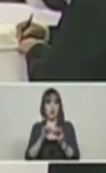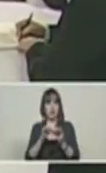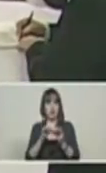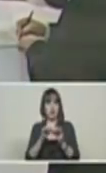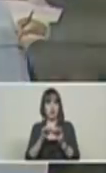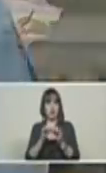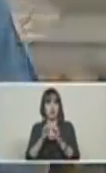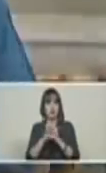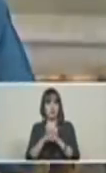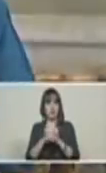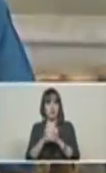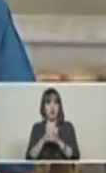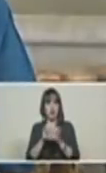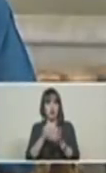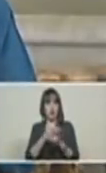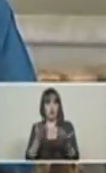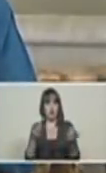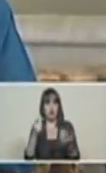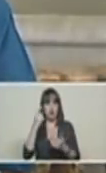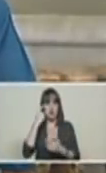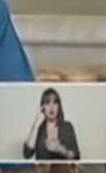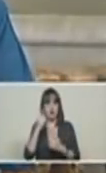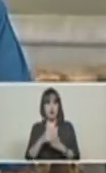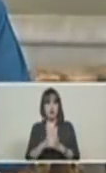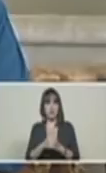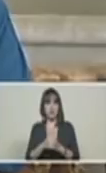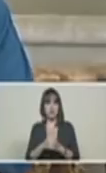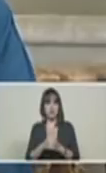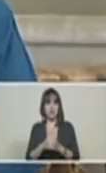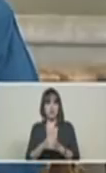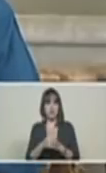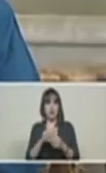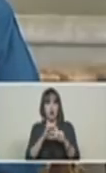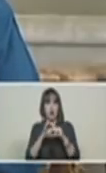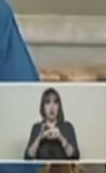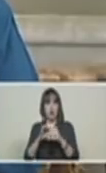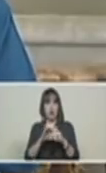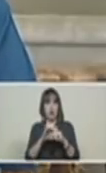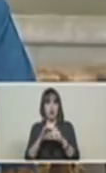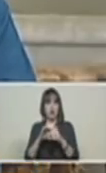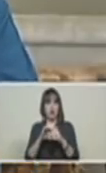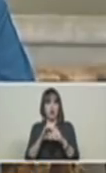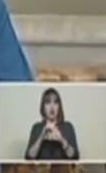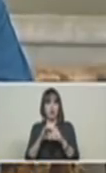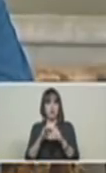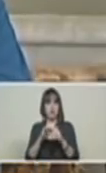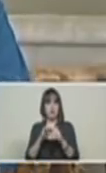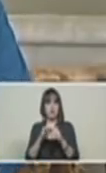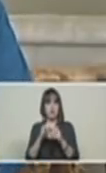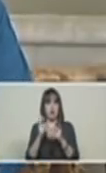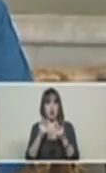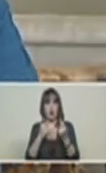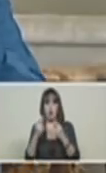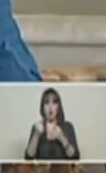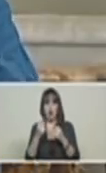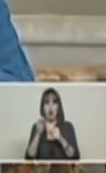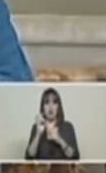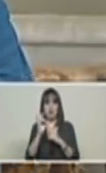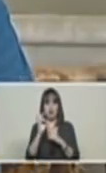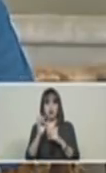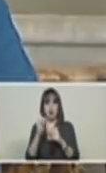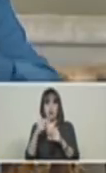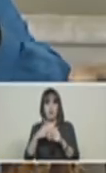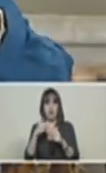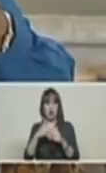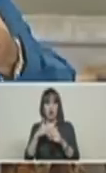El petro, como ustedes saben, es la unidad de cuenta y la moneda digital petrolera, cumple dos